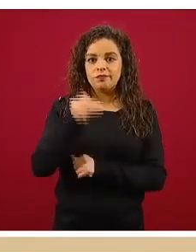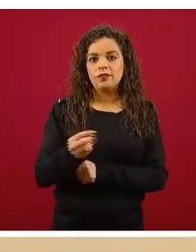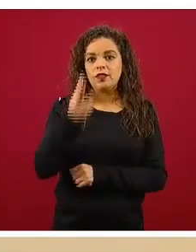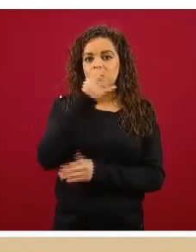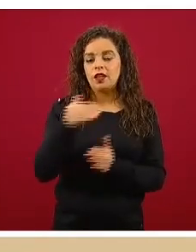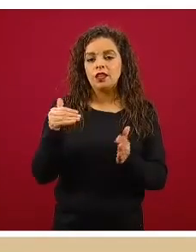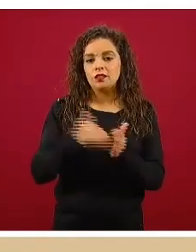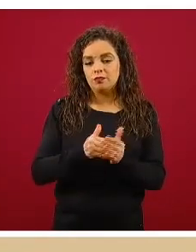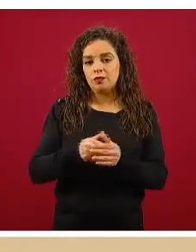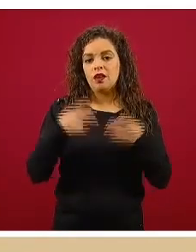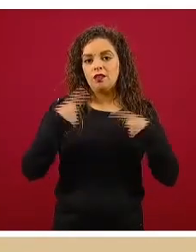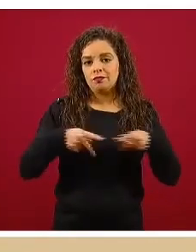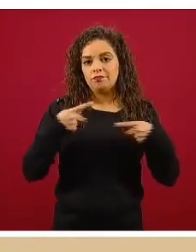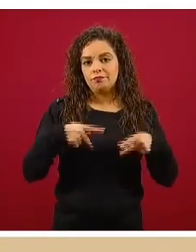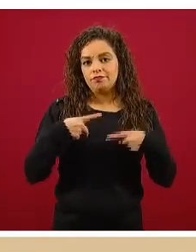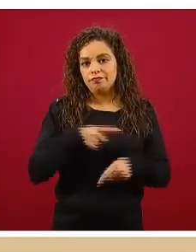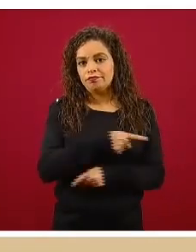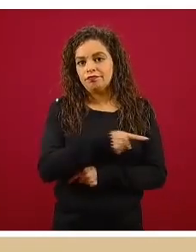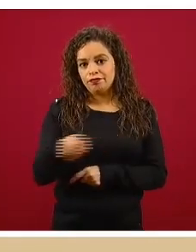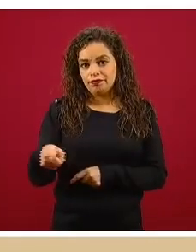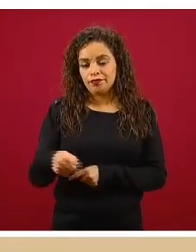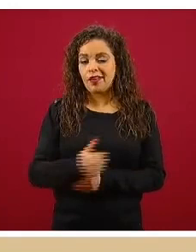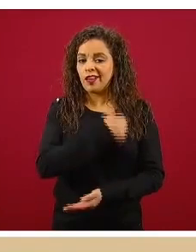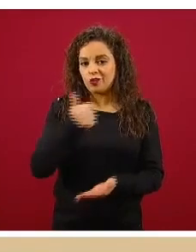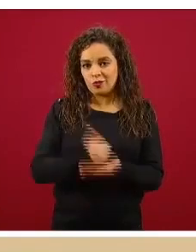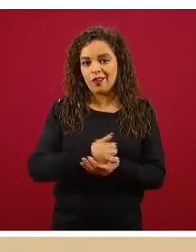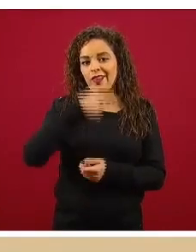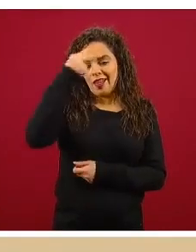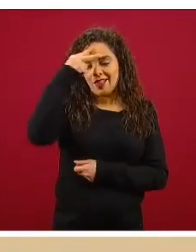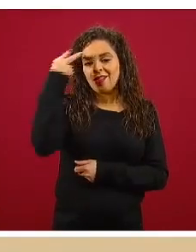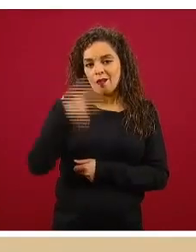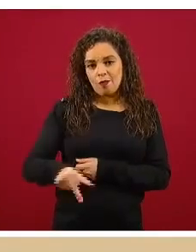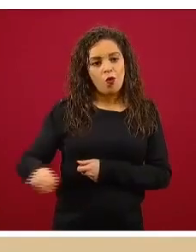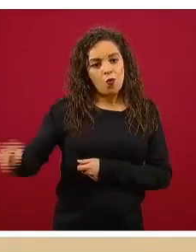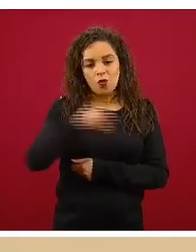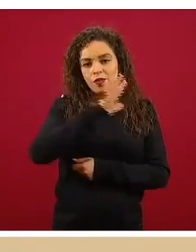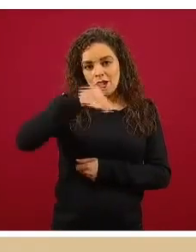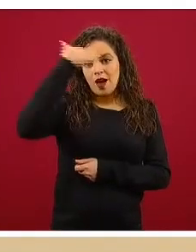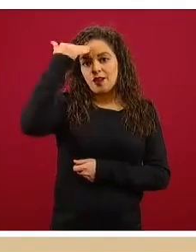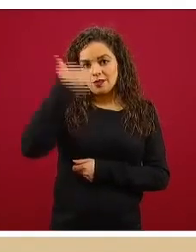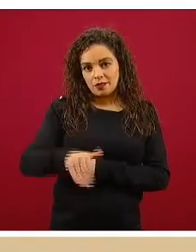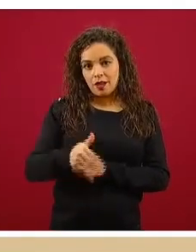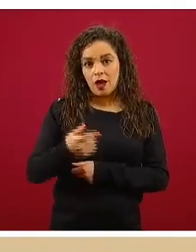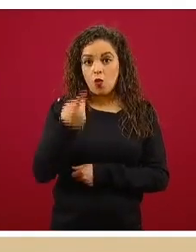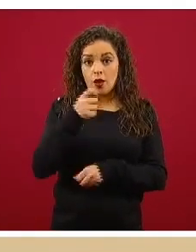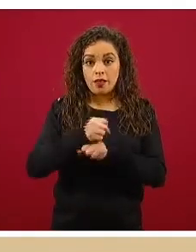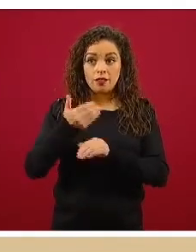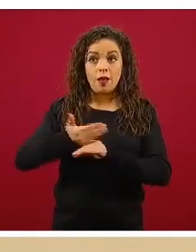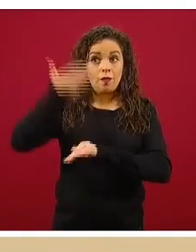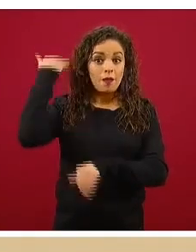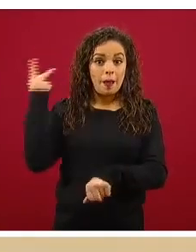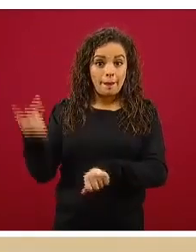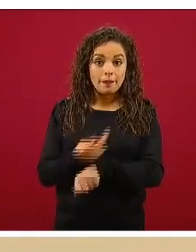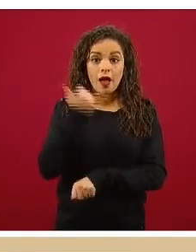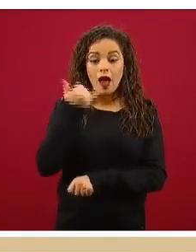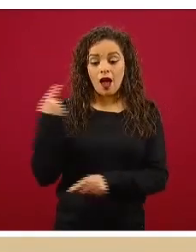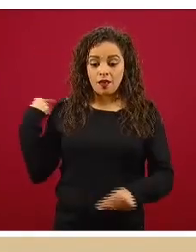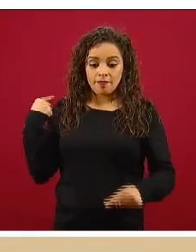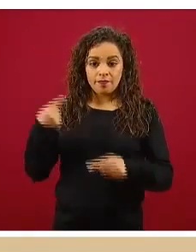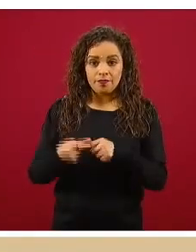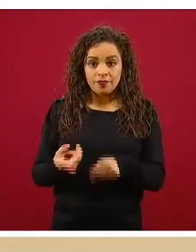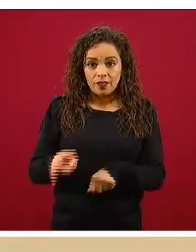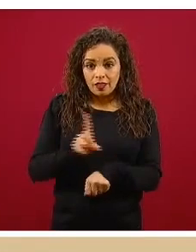bueno, precisamente la Ciudad de México, que sabemos es la que en estos días y desde la semana pasada está prácticamente